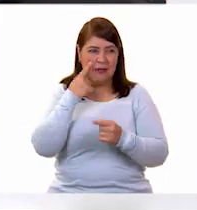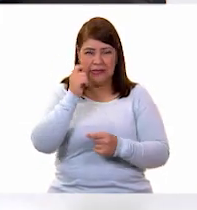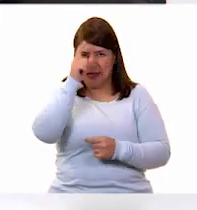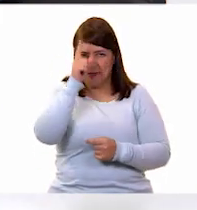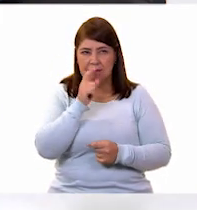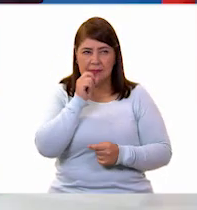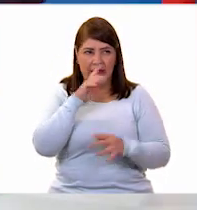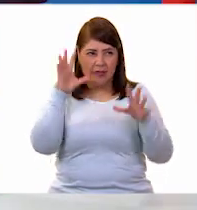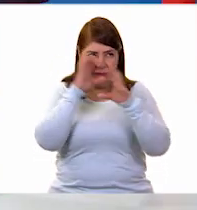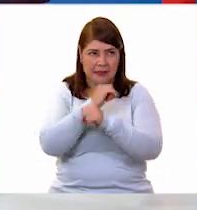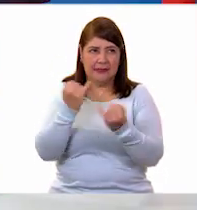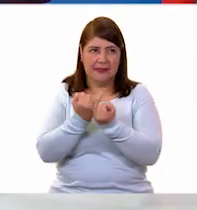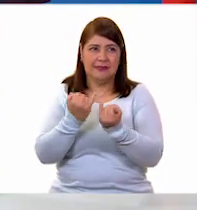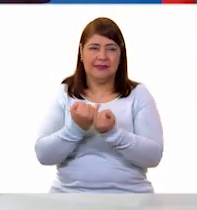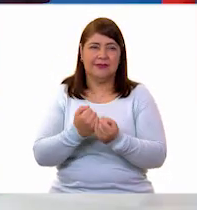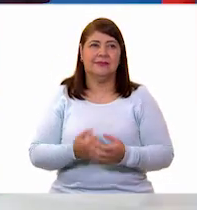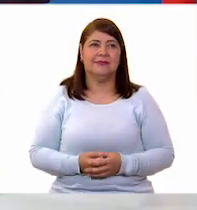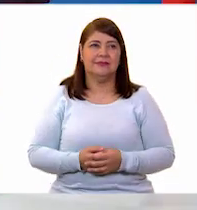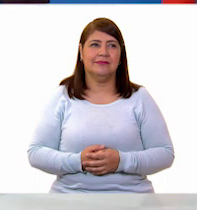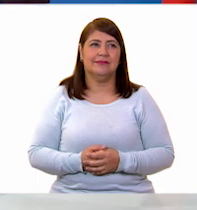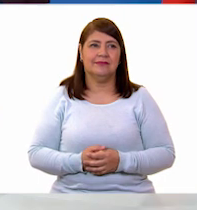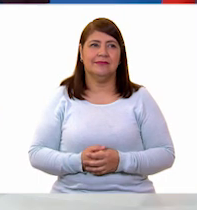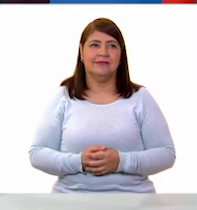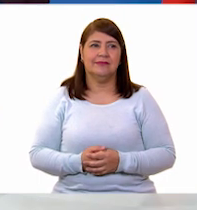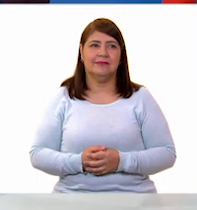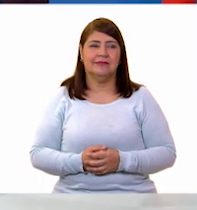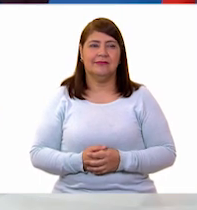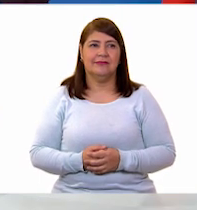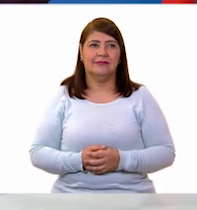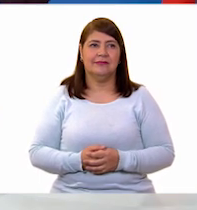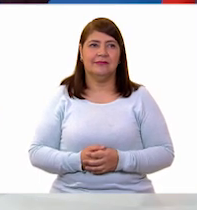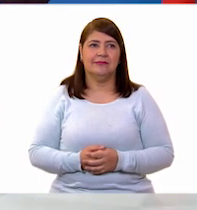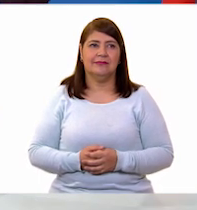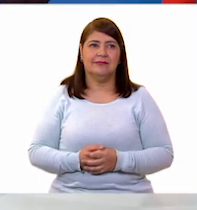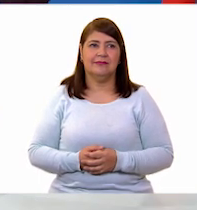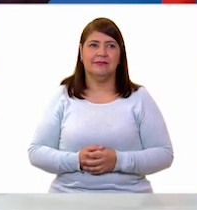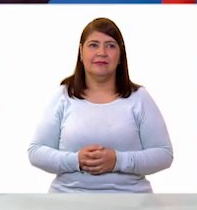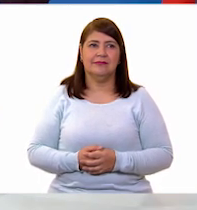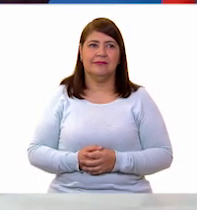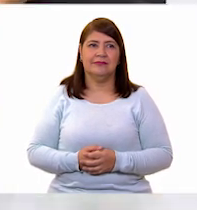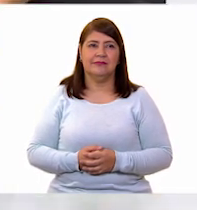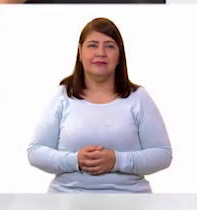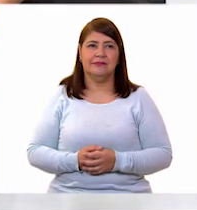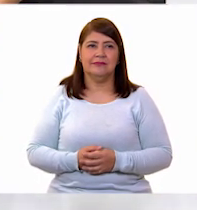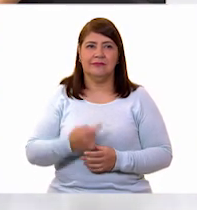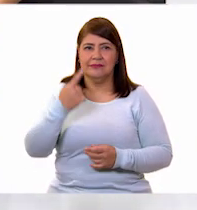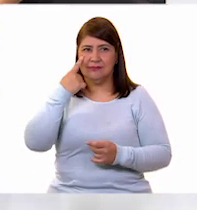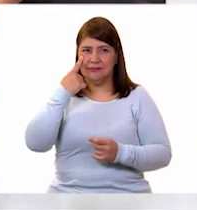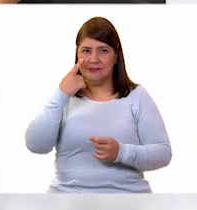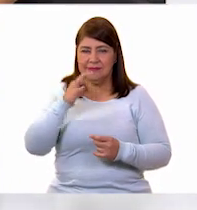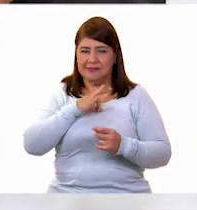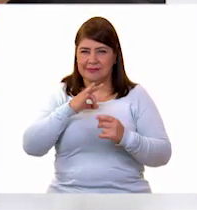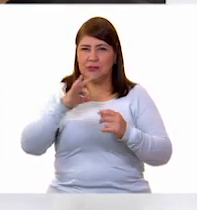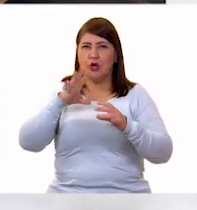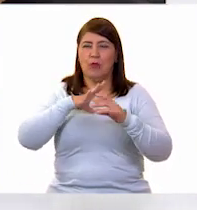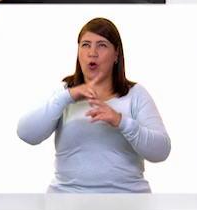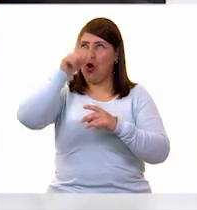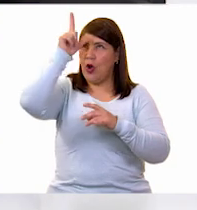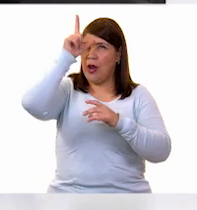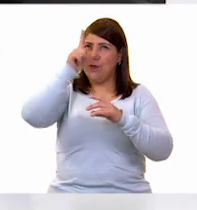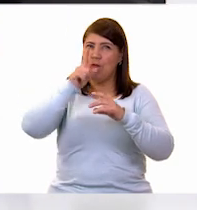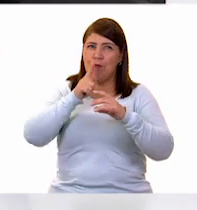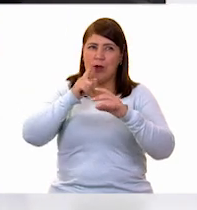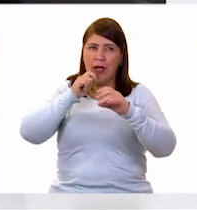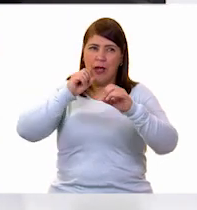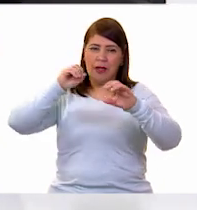la sombra, acuérdate. Ah, sí. Entonces, primero colocamos aquí la sombra que va a proyectar la Luna sobre la